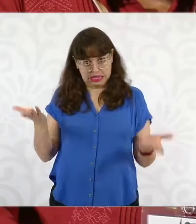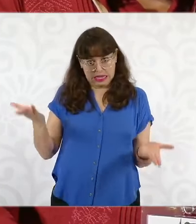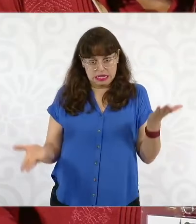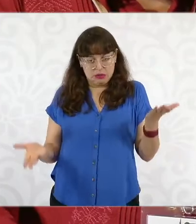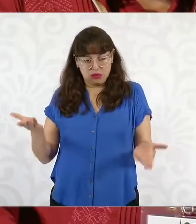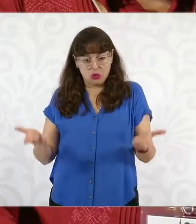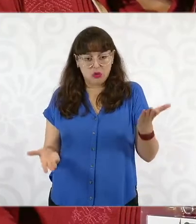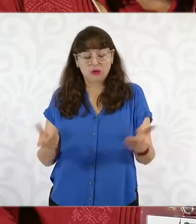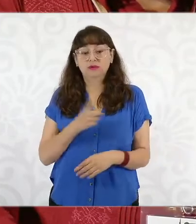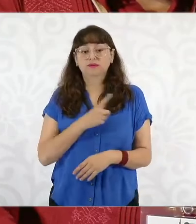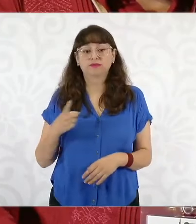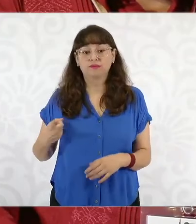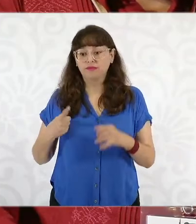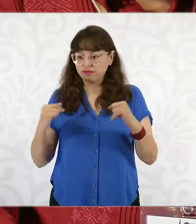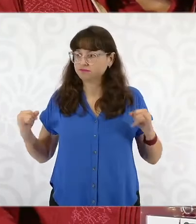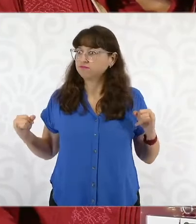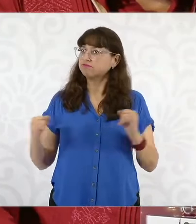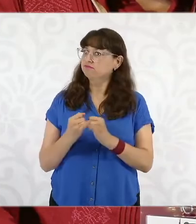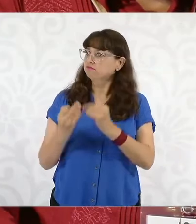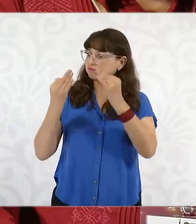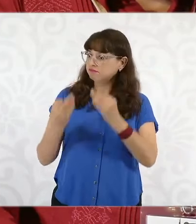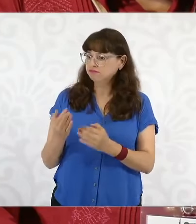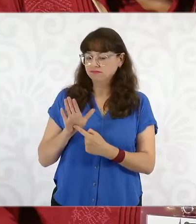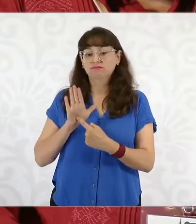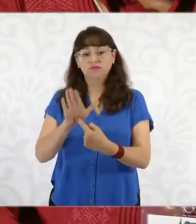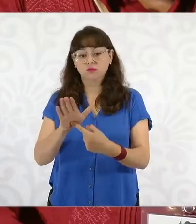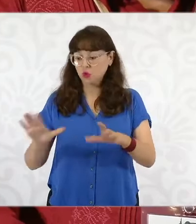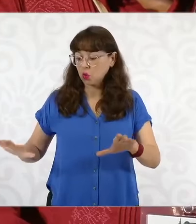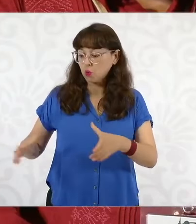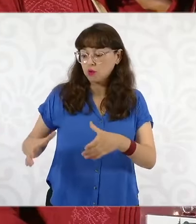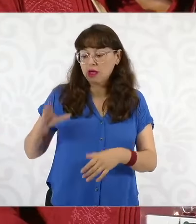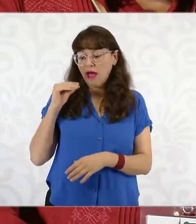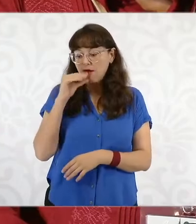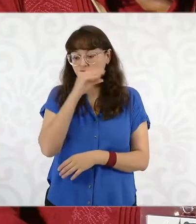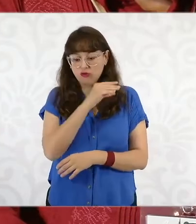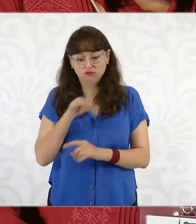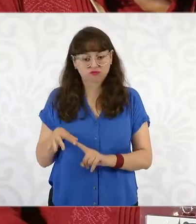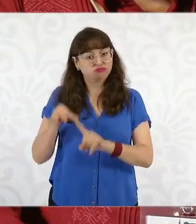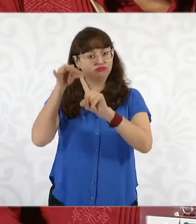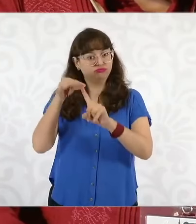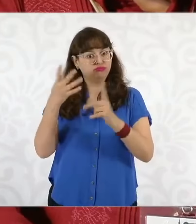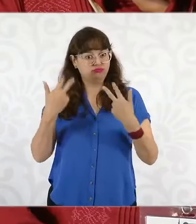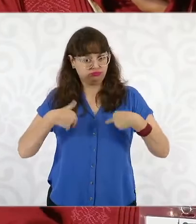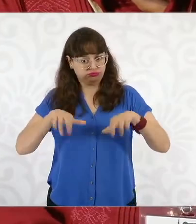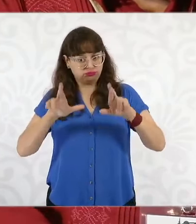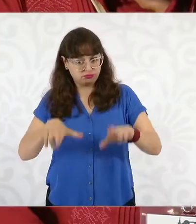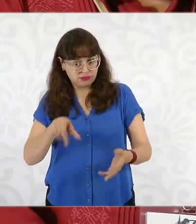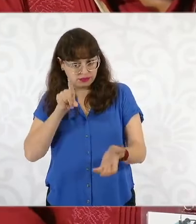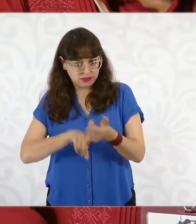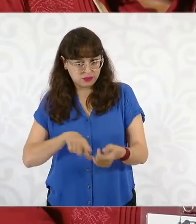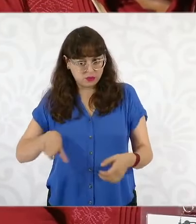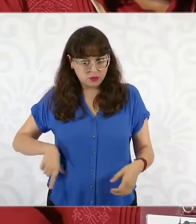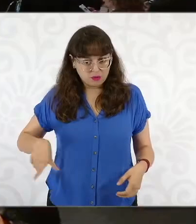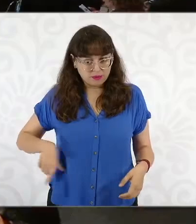visibilizar más desde la institución a las comunidades afro y que tengan como una voz dentro de su